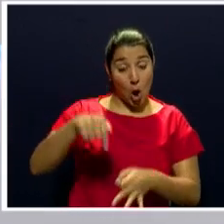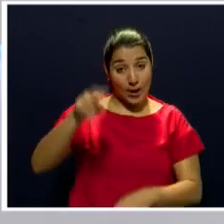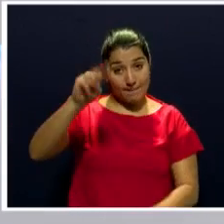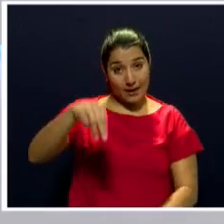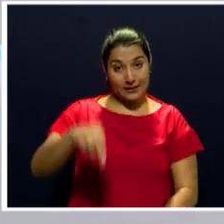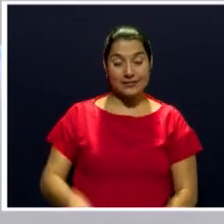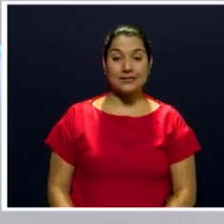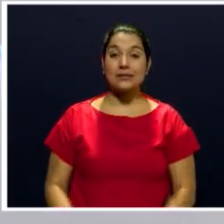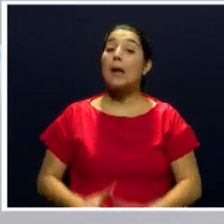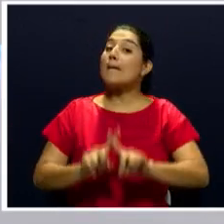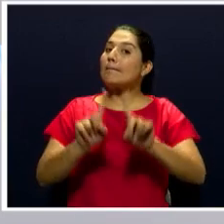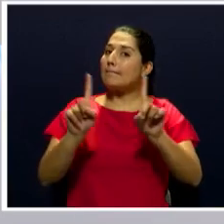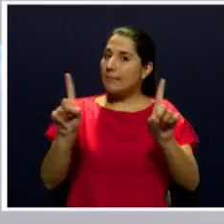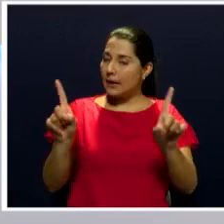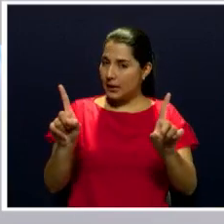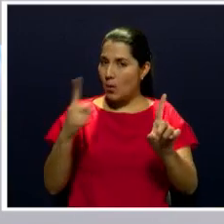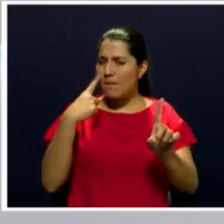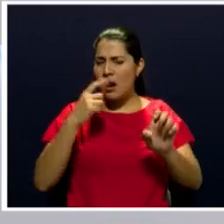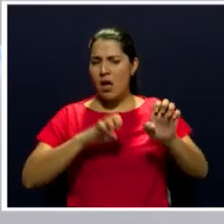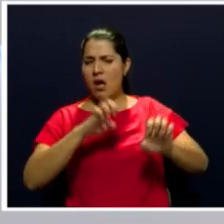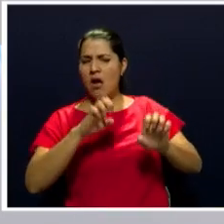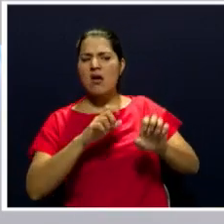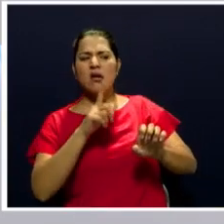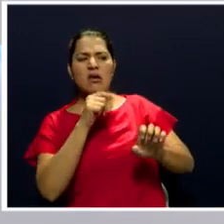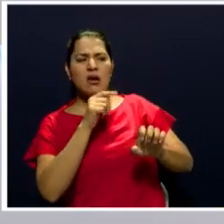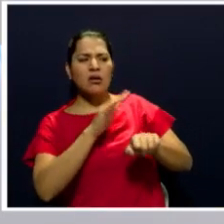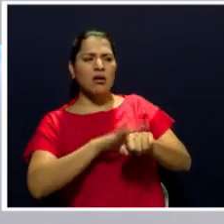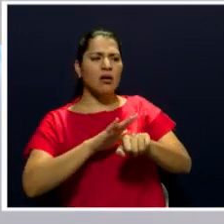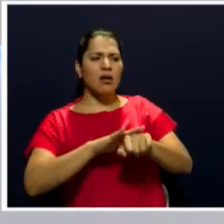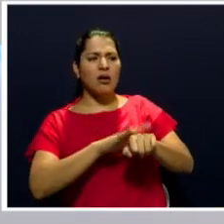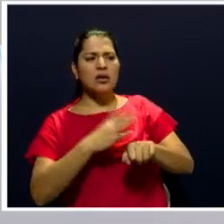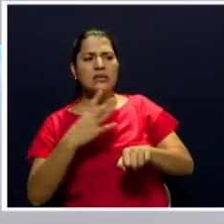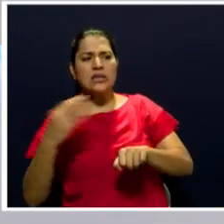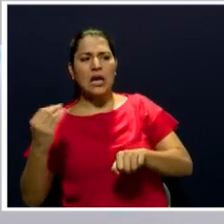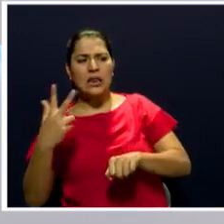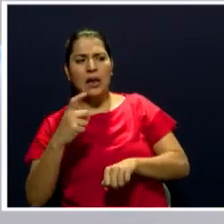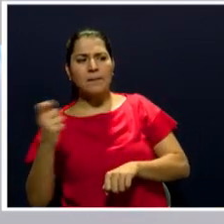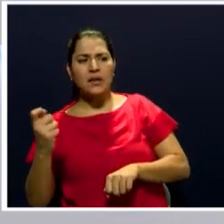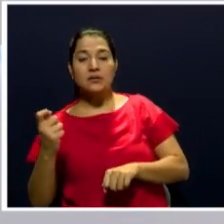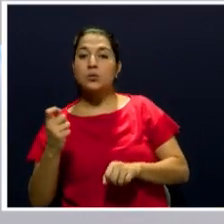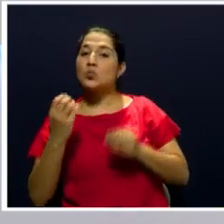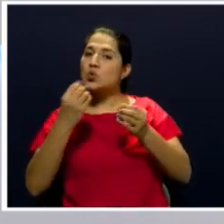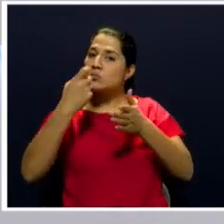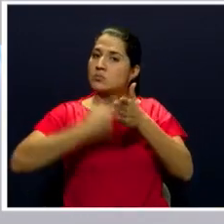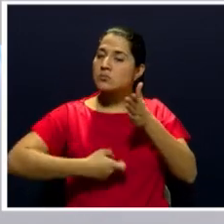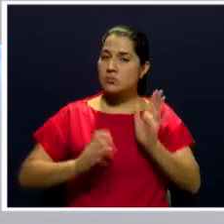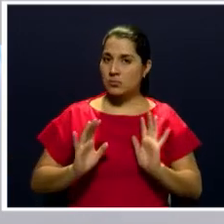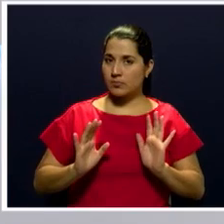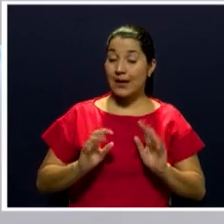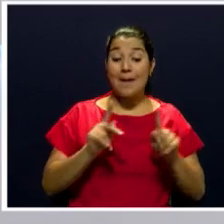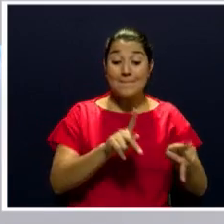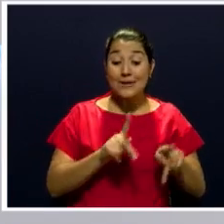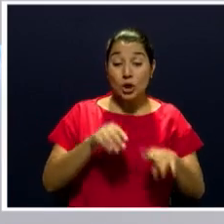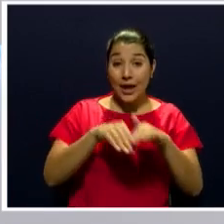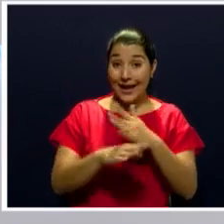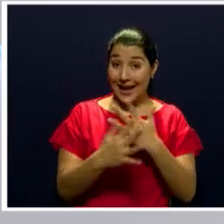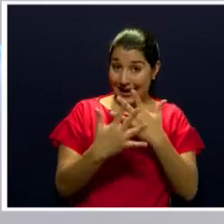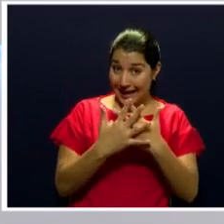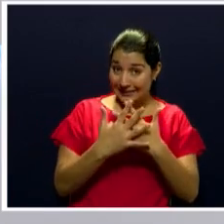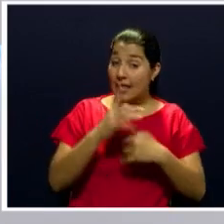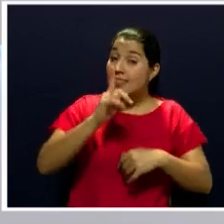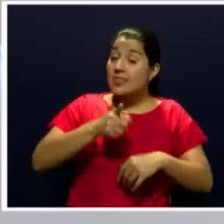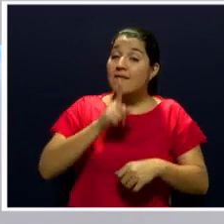martes. Pero las valoraciones para autorizar este régimen serán muy estrictas. Las personas privadas de libertad